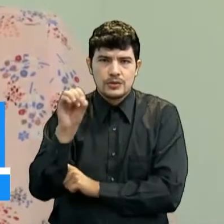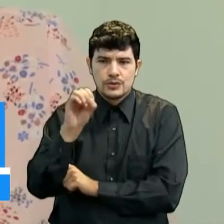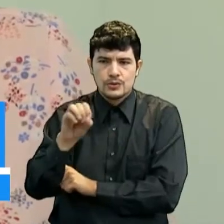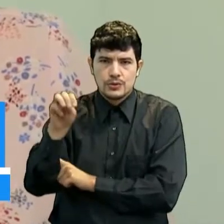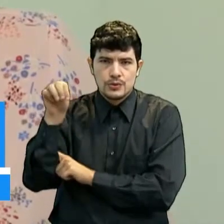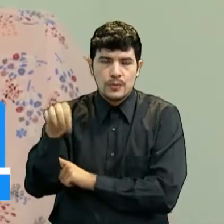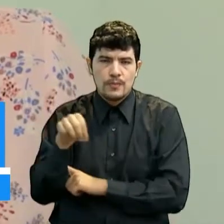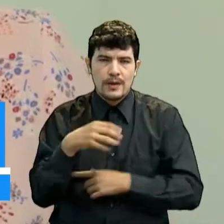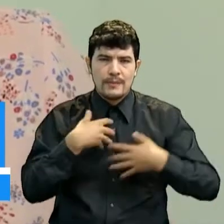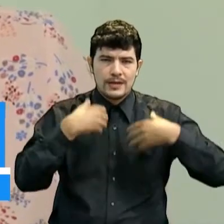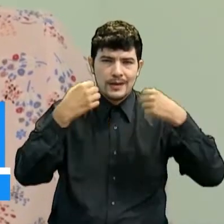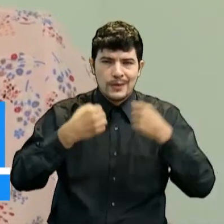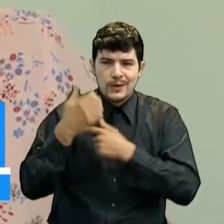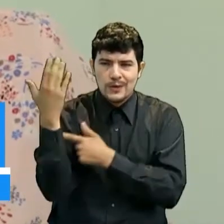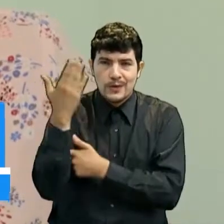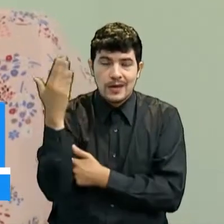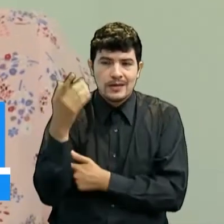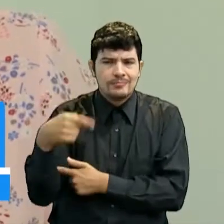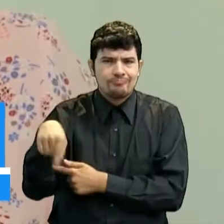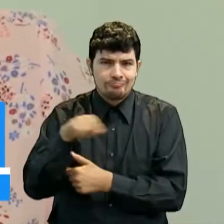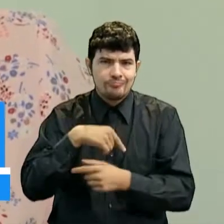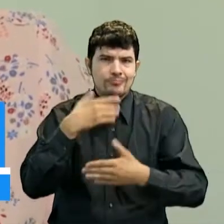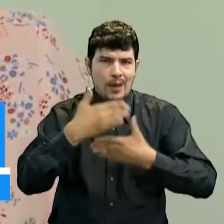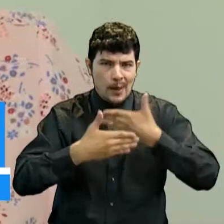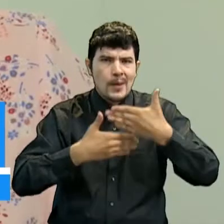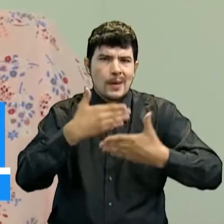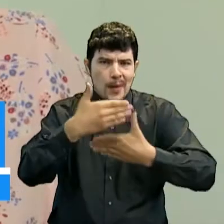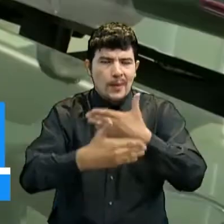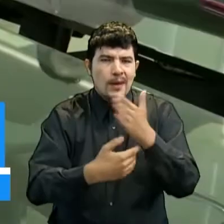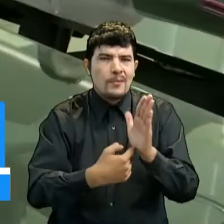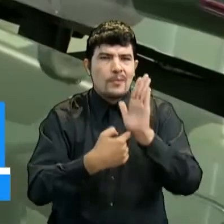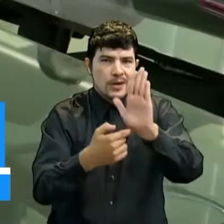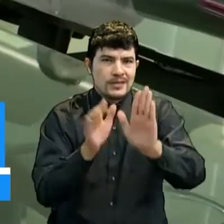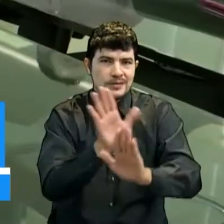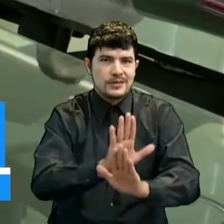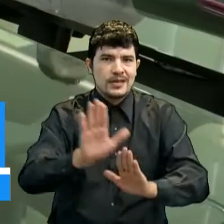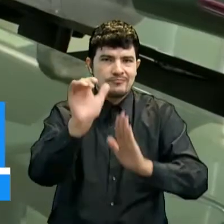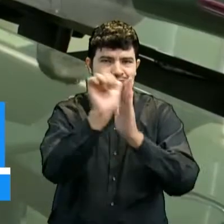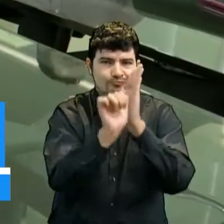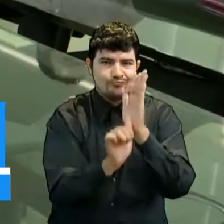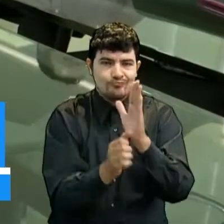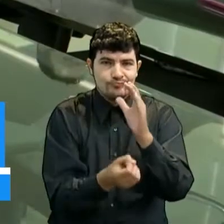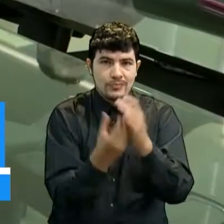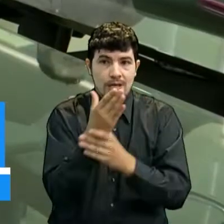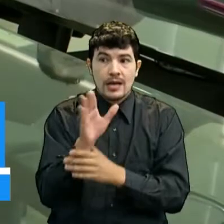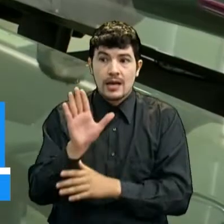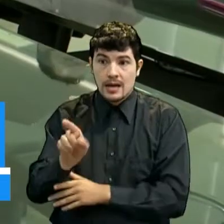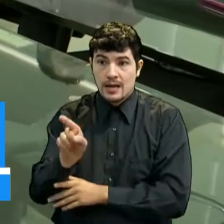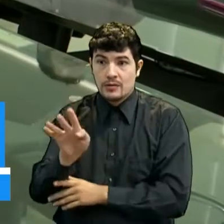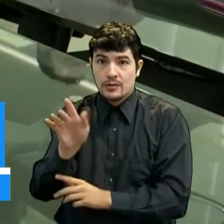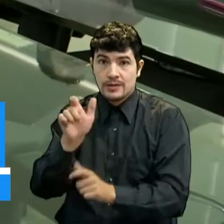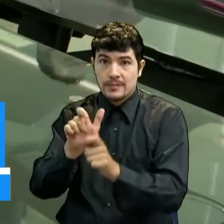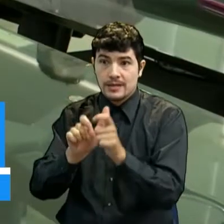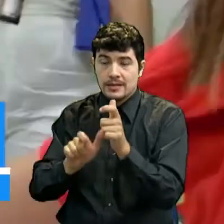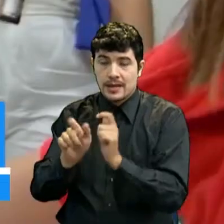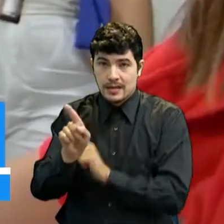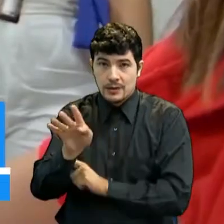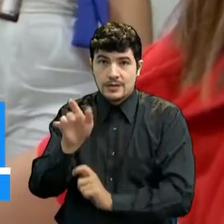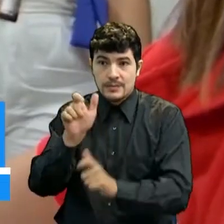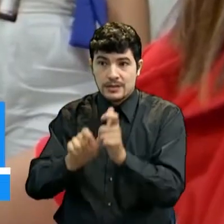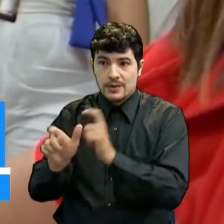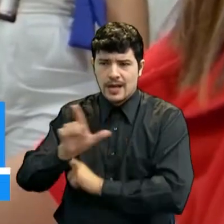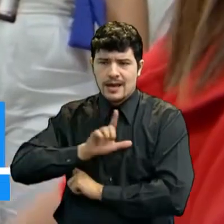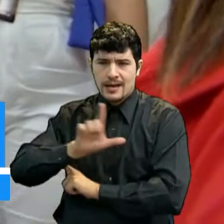Fílmico, entre otras que poco a poco lo irán a ver nuestros televidentes a través de la pantalla. Un trabajo en donde 14 líderes de área están acercando el canal del